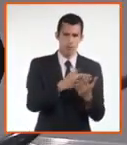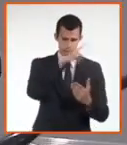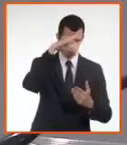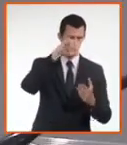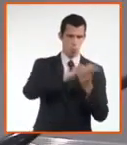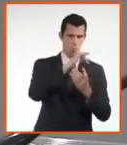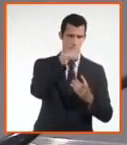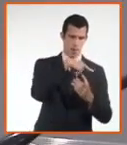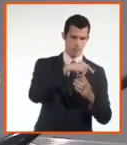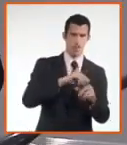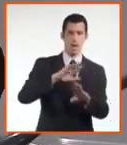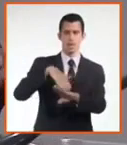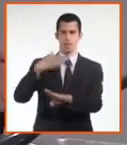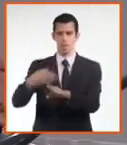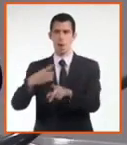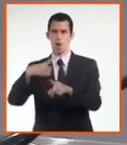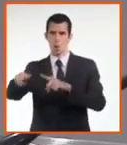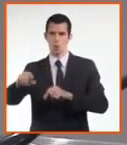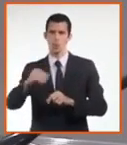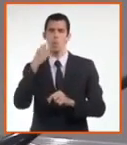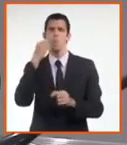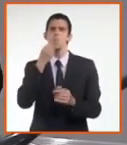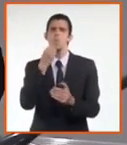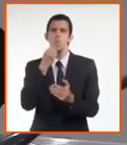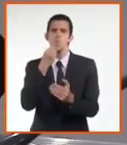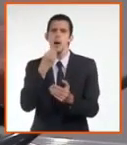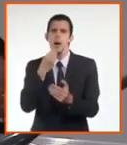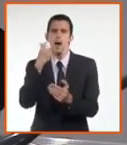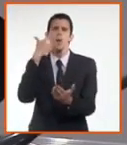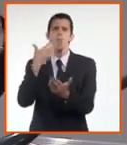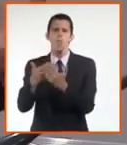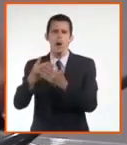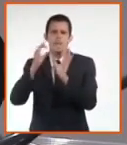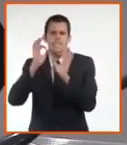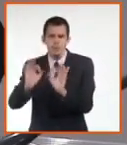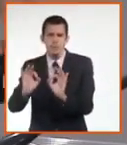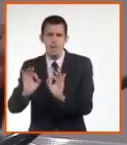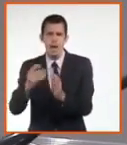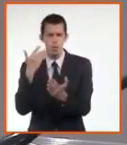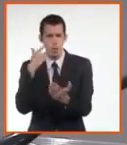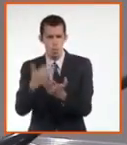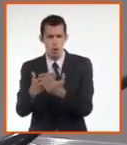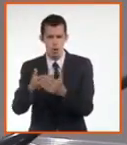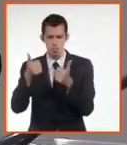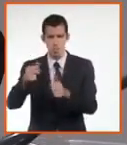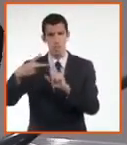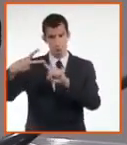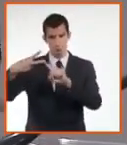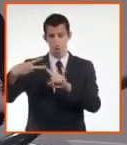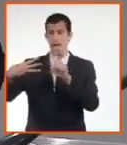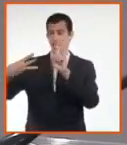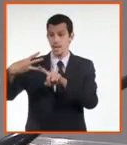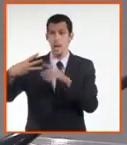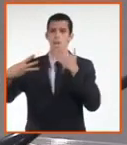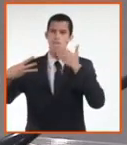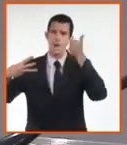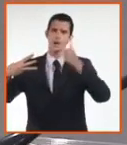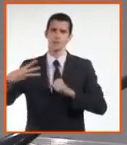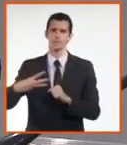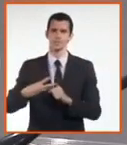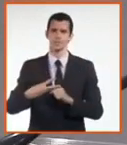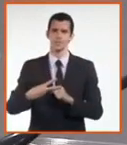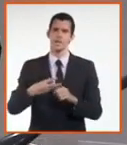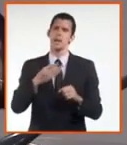una segunda infección la conducta a seguir incluso si son también pacientes que tienen otras con movilidad y otras afectaciones